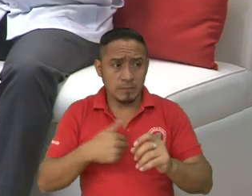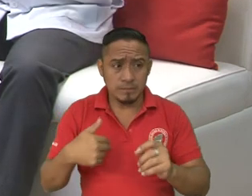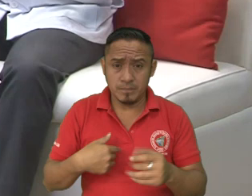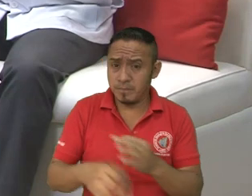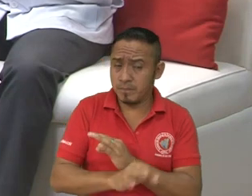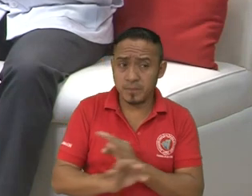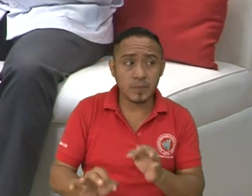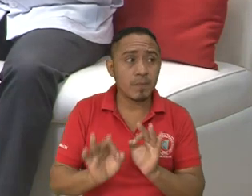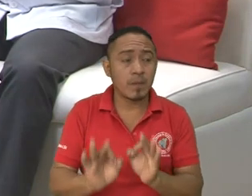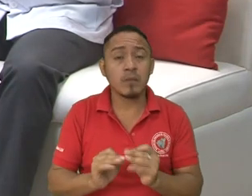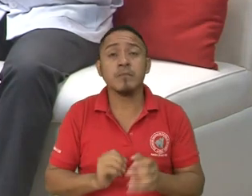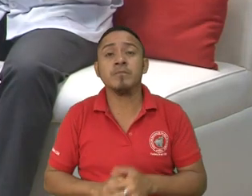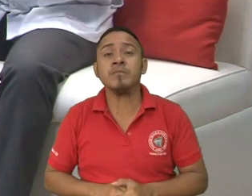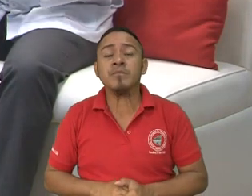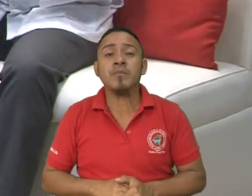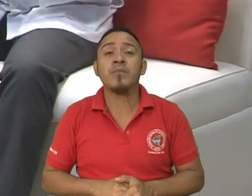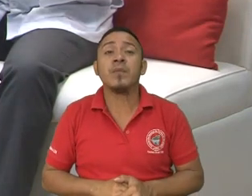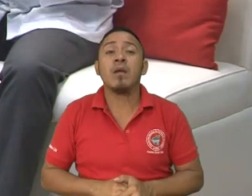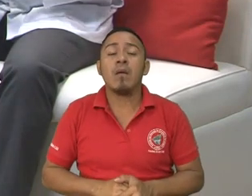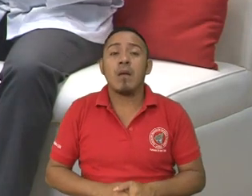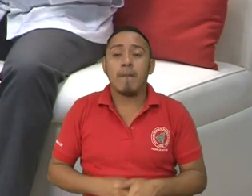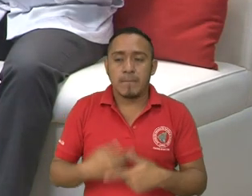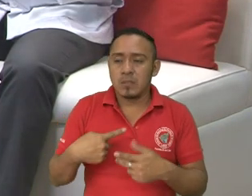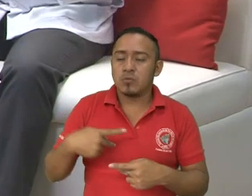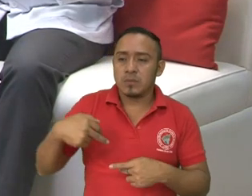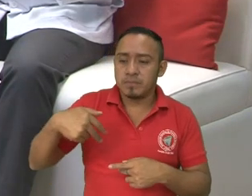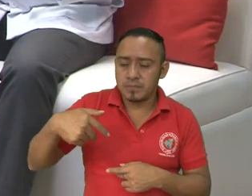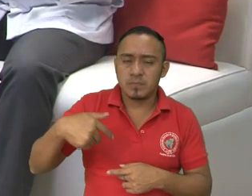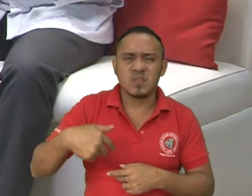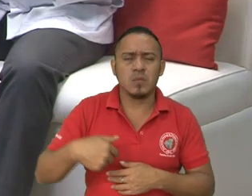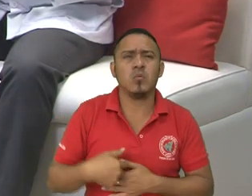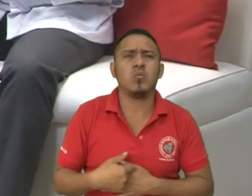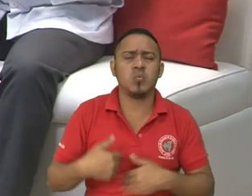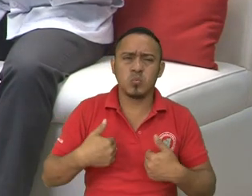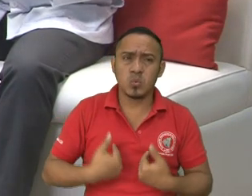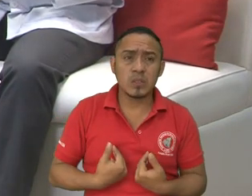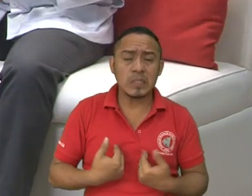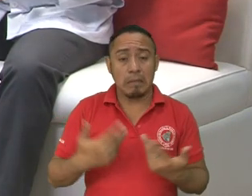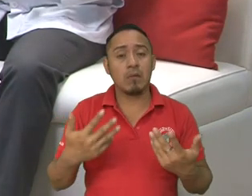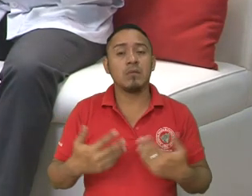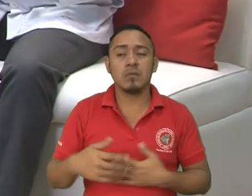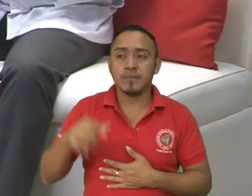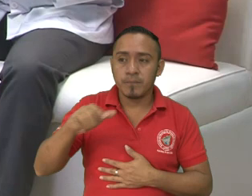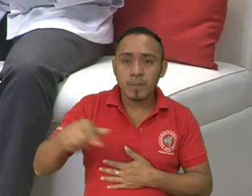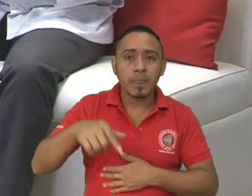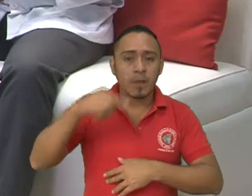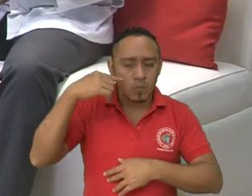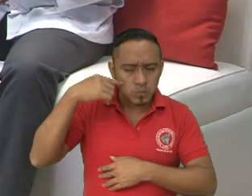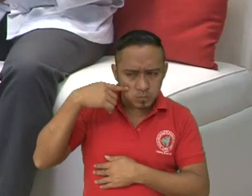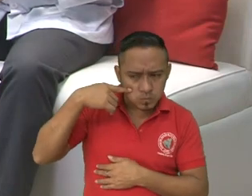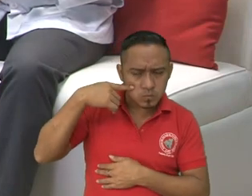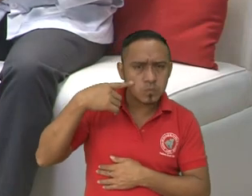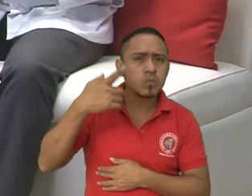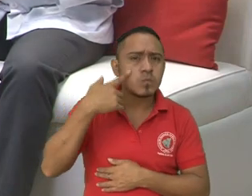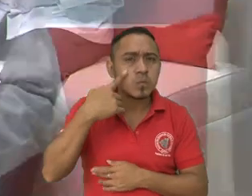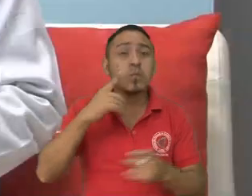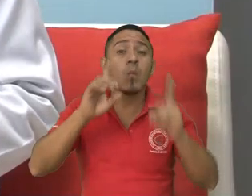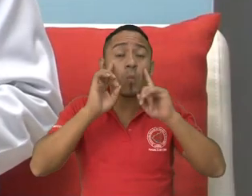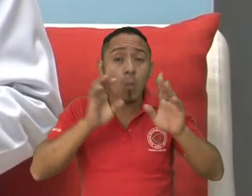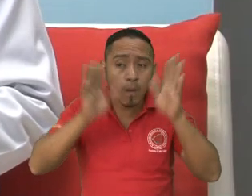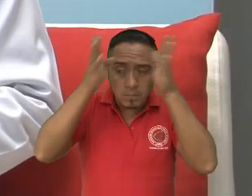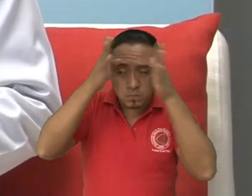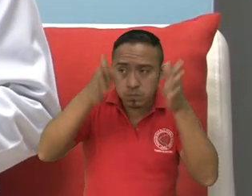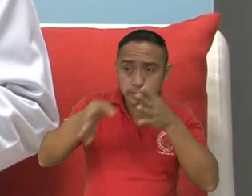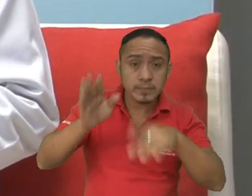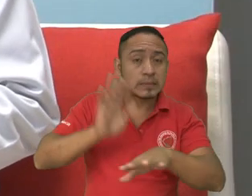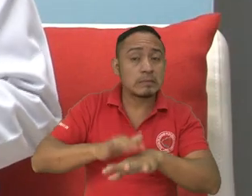sin previo esfuerzo físico, la persona no presenta. Entonces, a estos síntomas hay que ponerle atención y buscar de inmediato